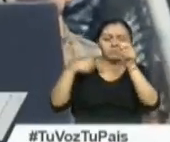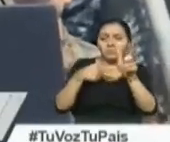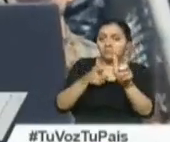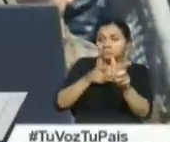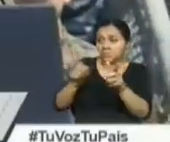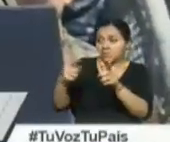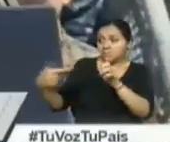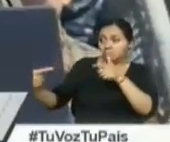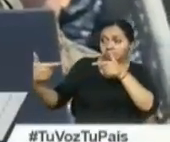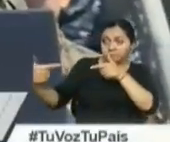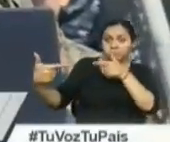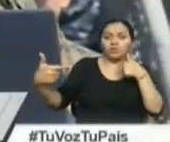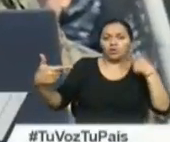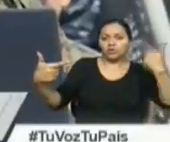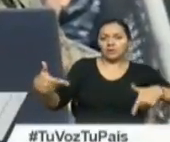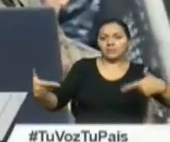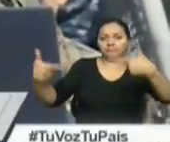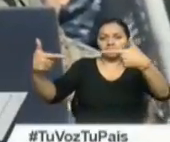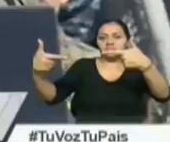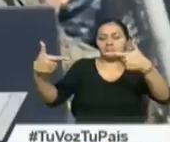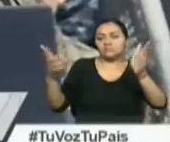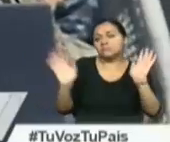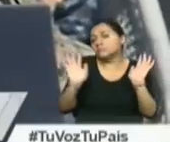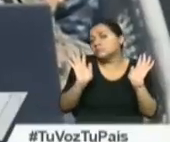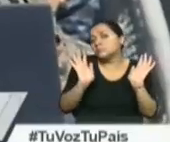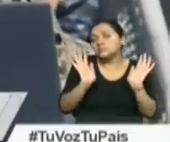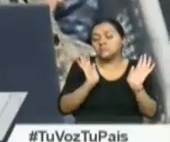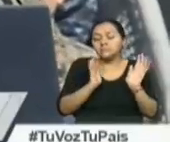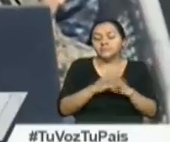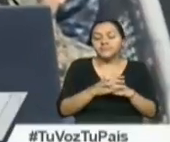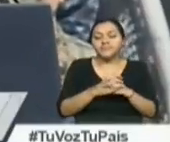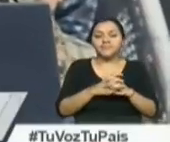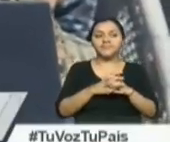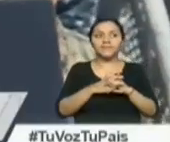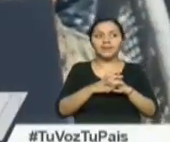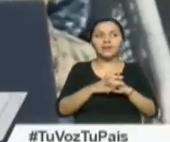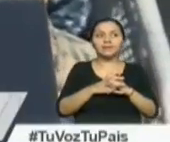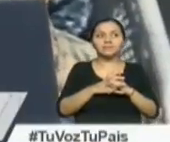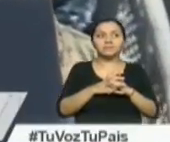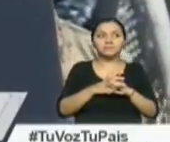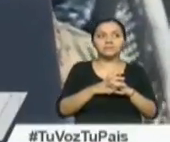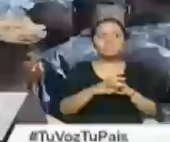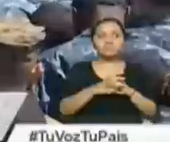arma, convencional o nuclear, con una respuesta arrolladora.